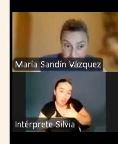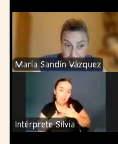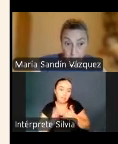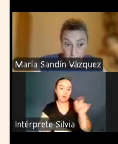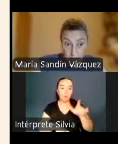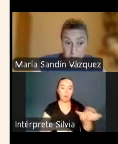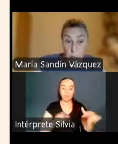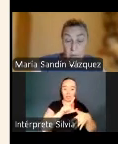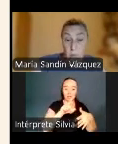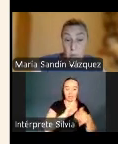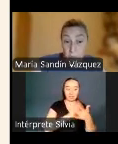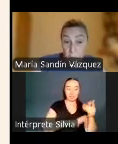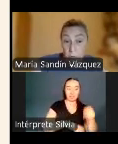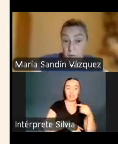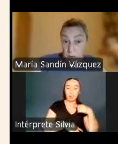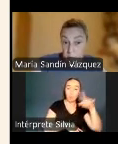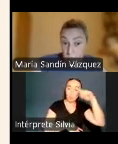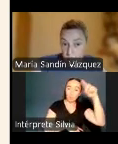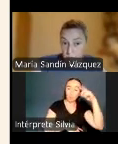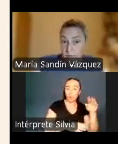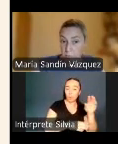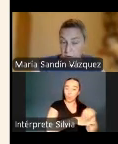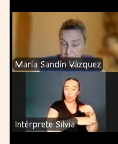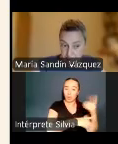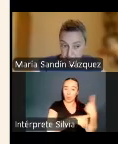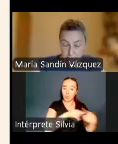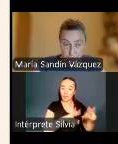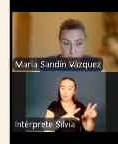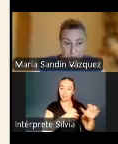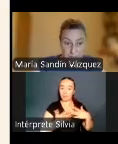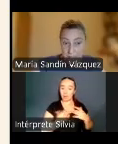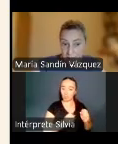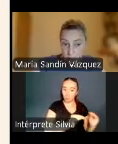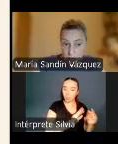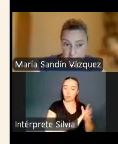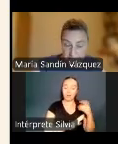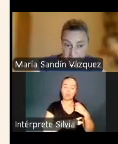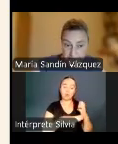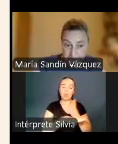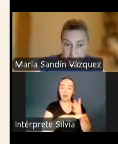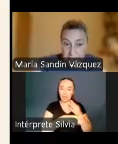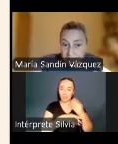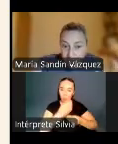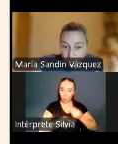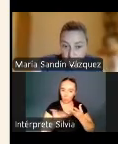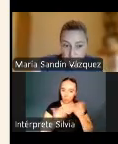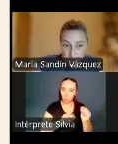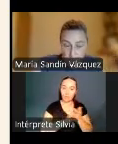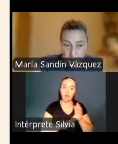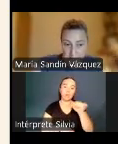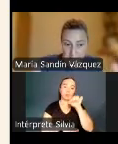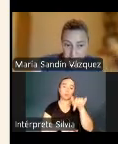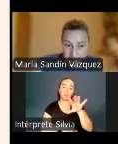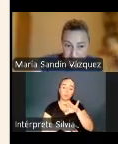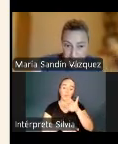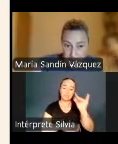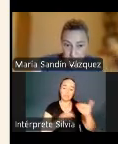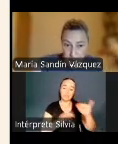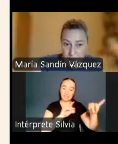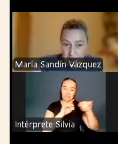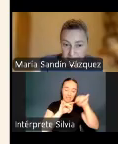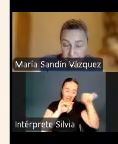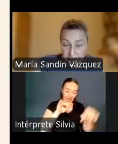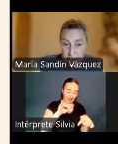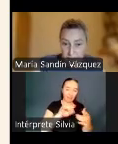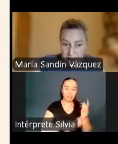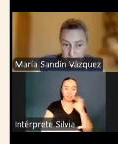cultura sanitaria, o sea, de cultura de cuidado en cuanto a su salud, se utilizan muchas las hierbas. Las subsaharianas deben tener algún concepto de que sacarles